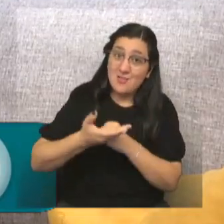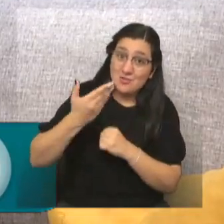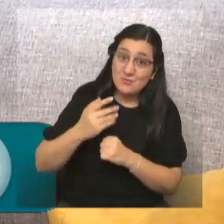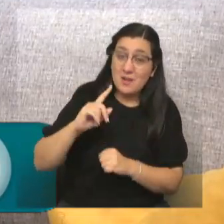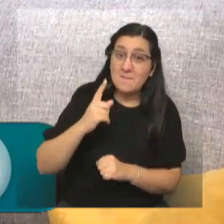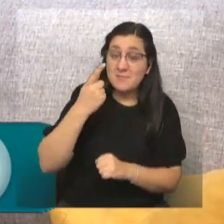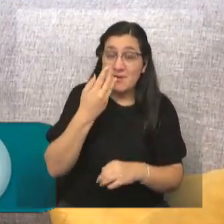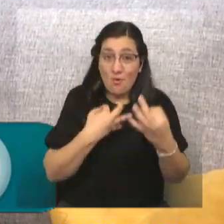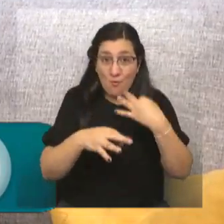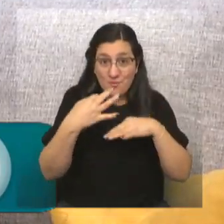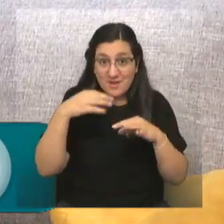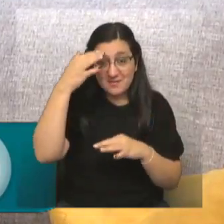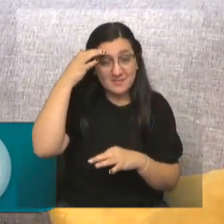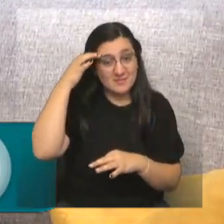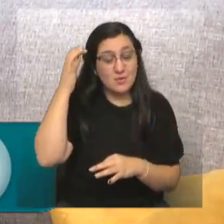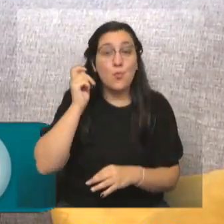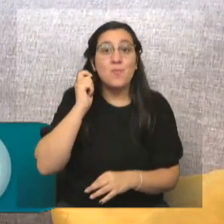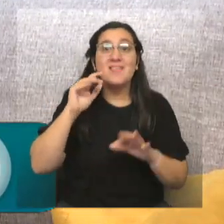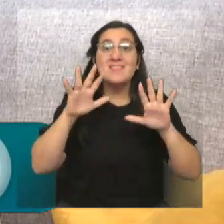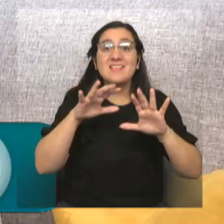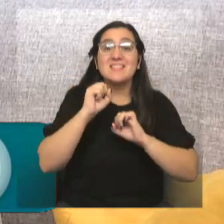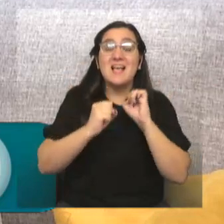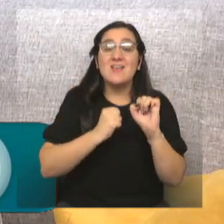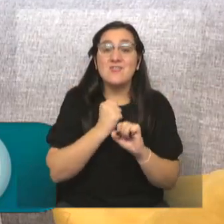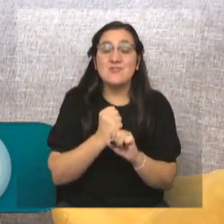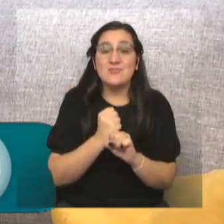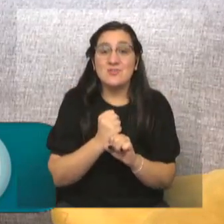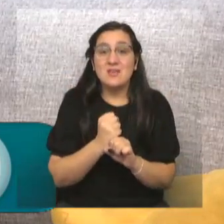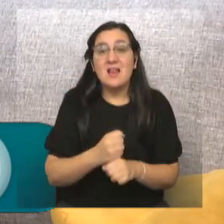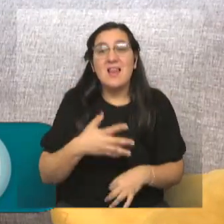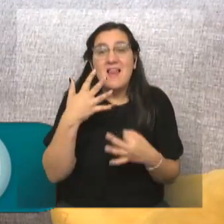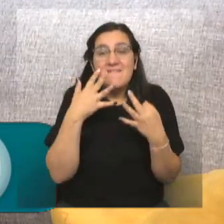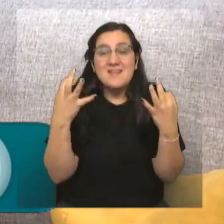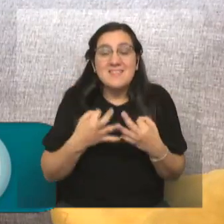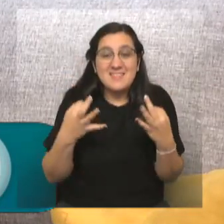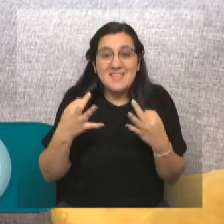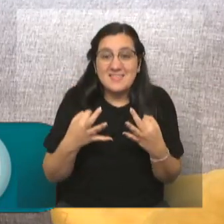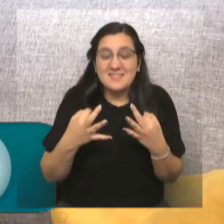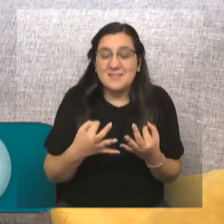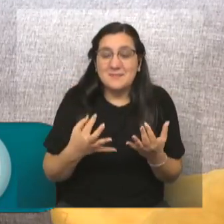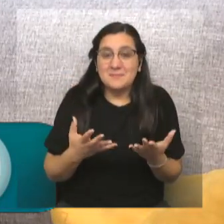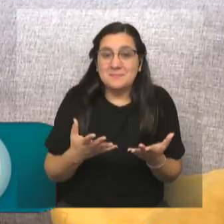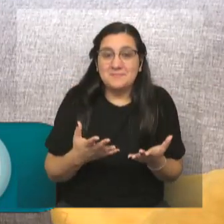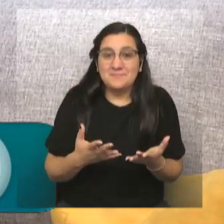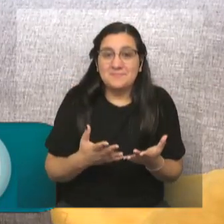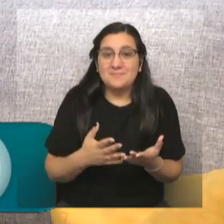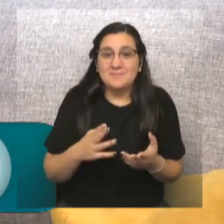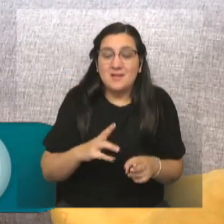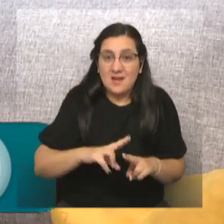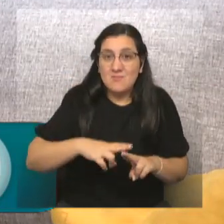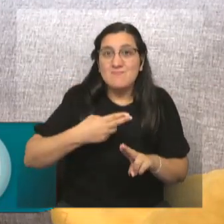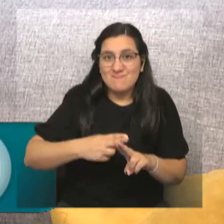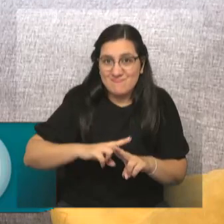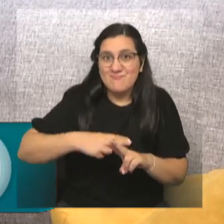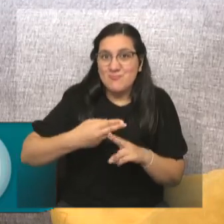nuestra primera obra que cumple 10 años, y en todos estos 10 años la verdad que la hemos reestrenado varias